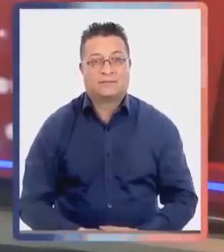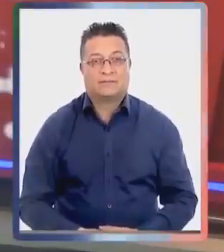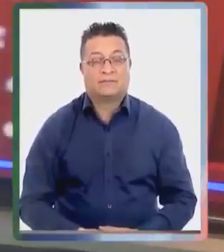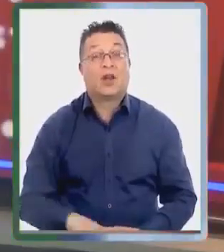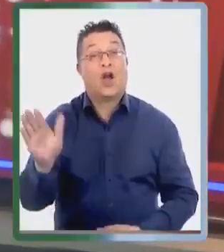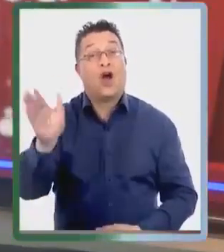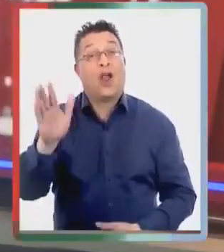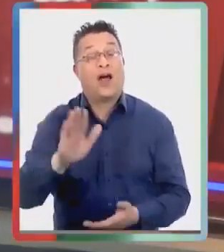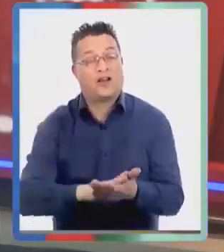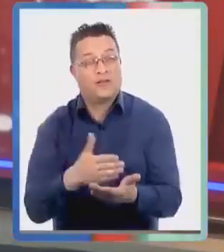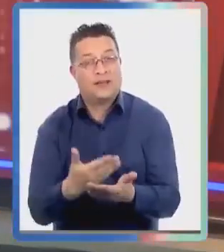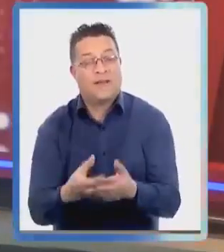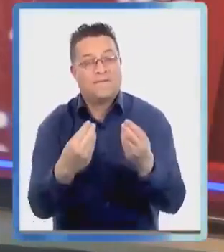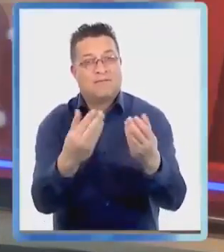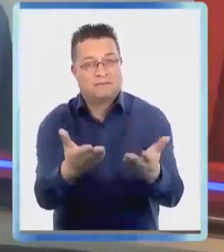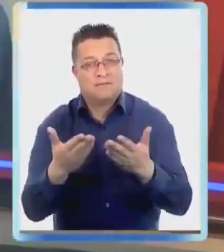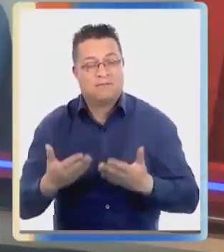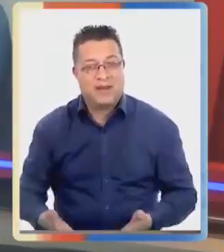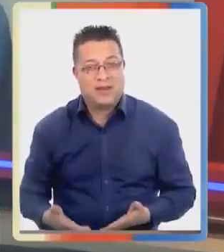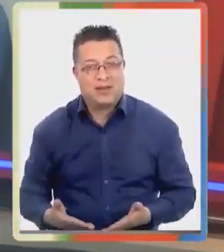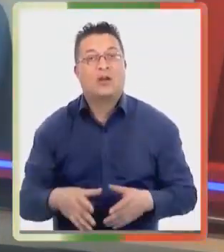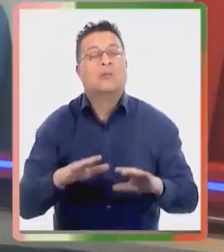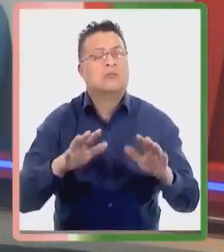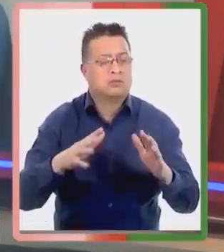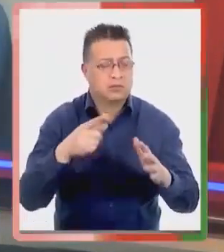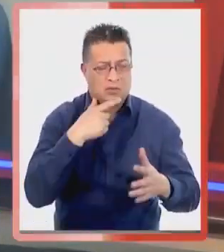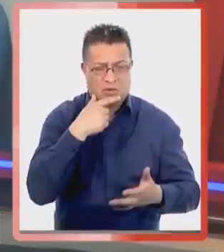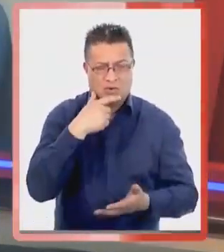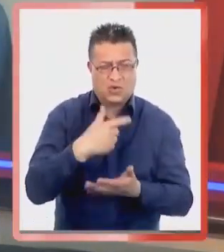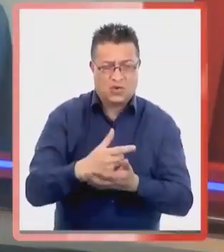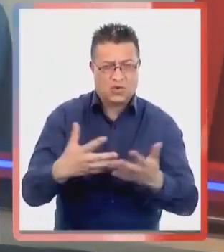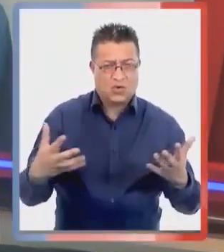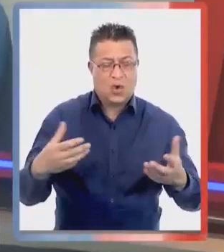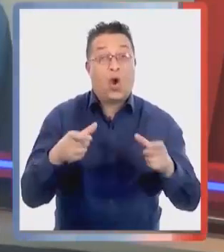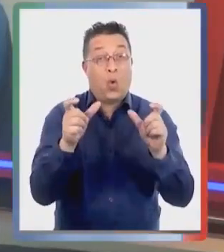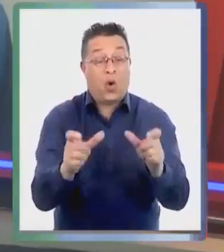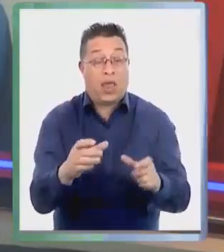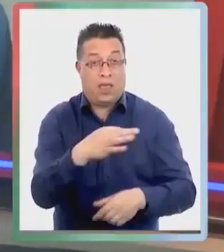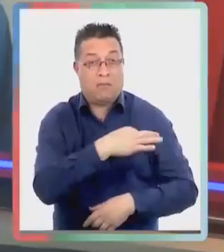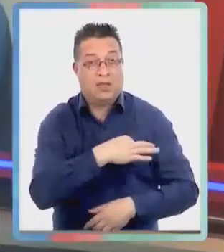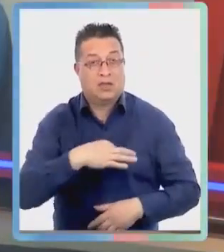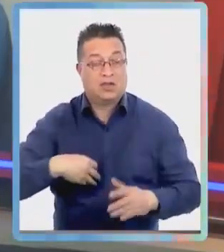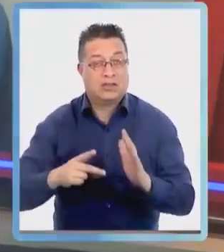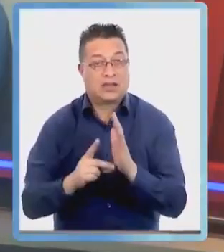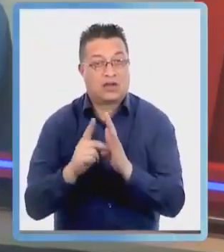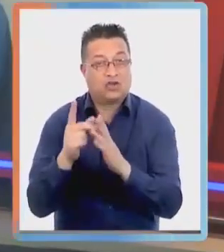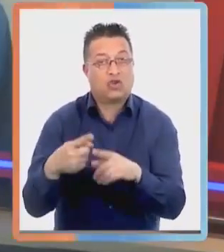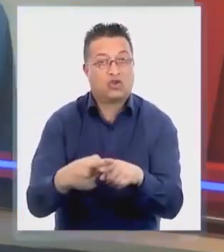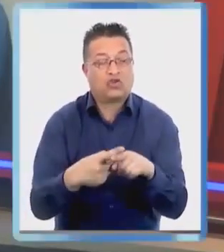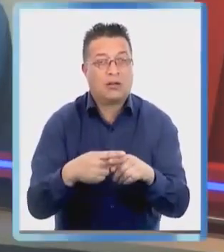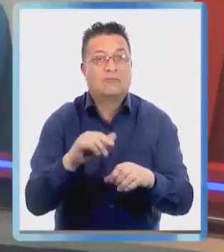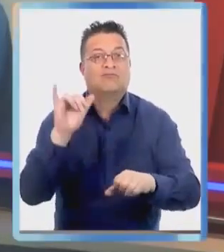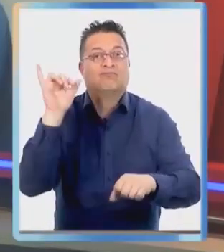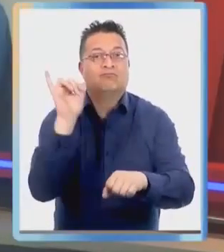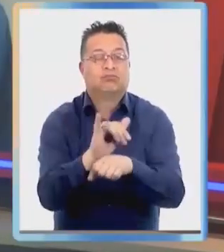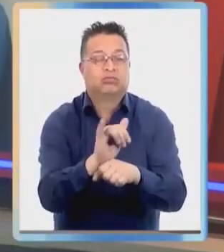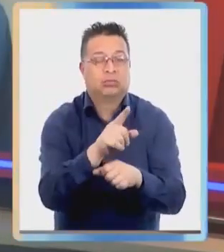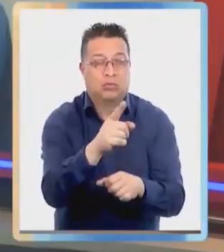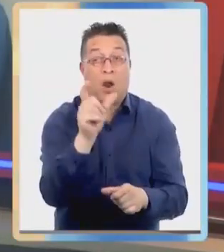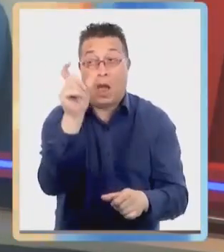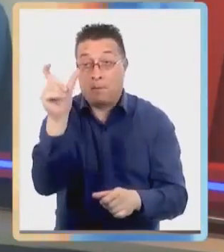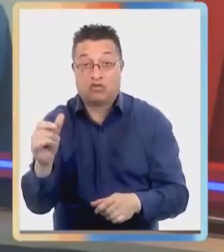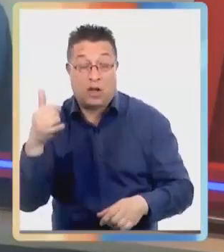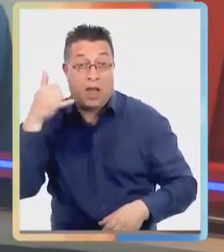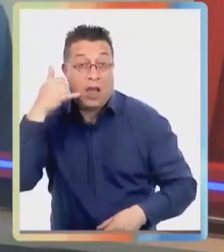Hola, ¿qué tal? ¿Cómo están? Bienvenidas y bienvenidos. Parece realmente increíble, pero los guardias del Ministerio de Desarrollo Social cayeron en el cuento del tío. Una persona llamó